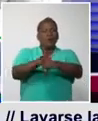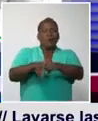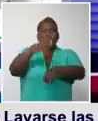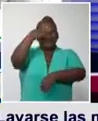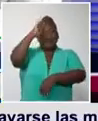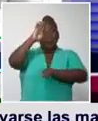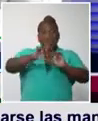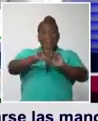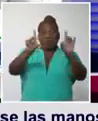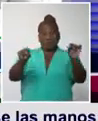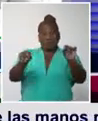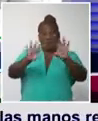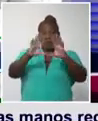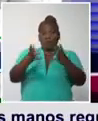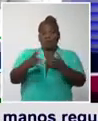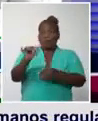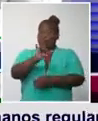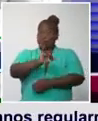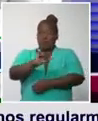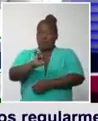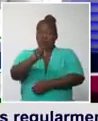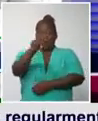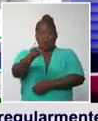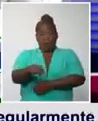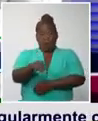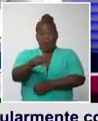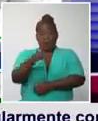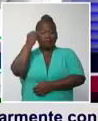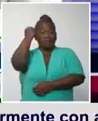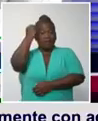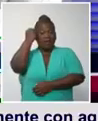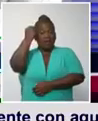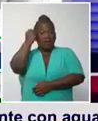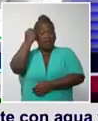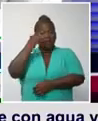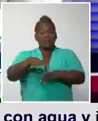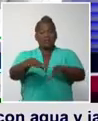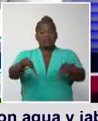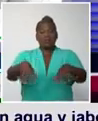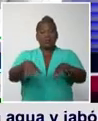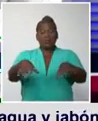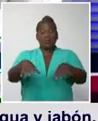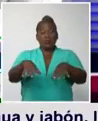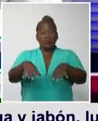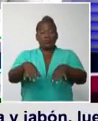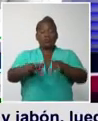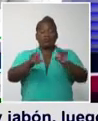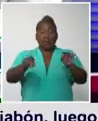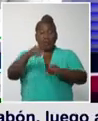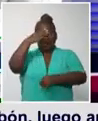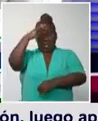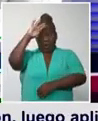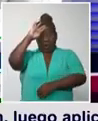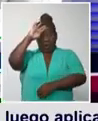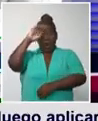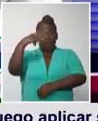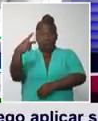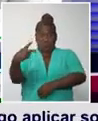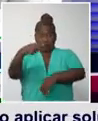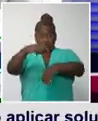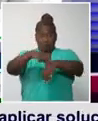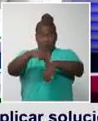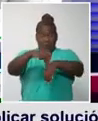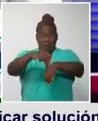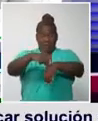resto del mundo. Hoy solo con el análisis de la situación epidemiológica en el país, porque en la segunda media hora hablaremos